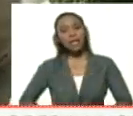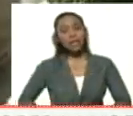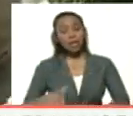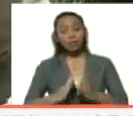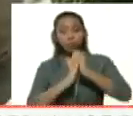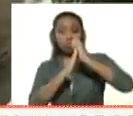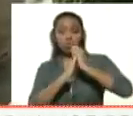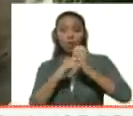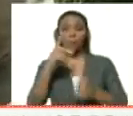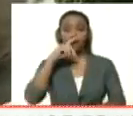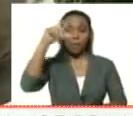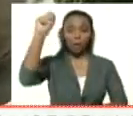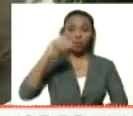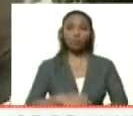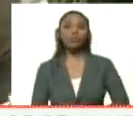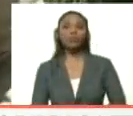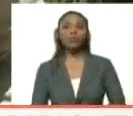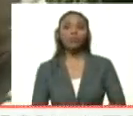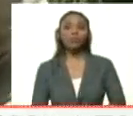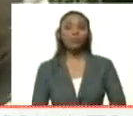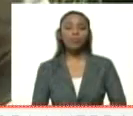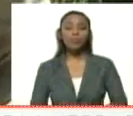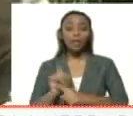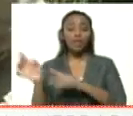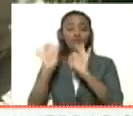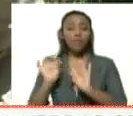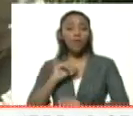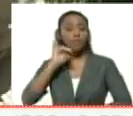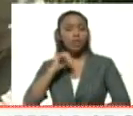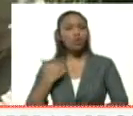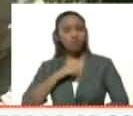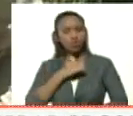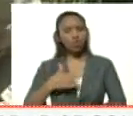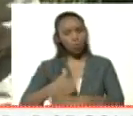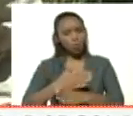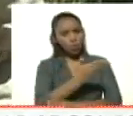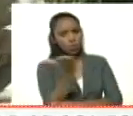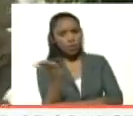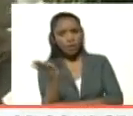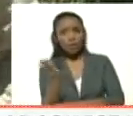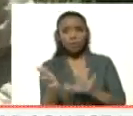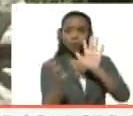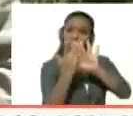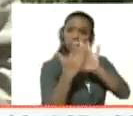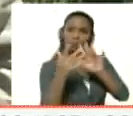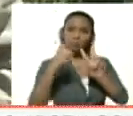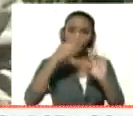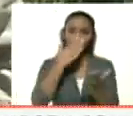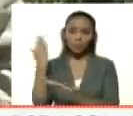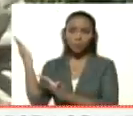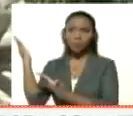encabezado por el presidente constitucional Nicolás Maduro Moro. Esta es parte de la información que les podemos ofrecer por los momentos y con ella retornamos con ustedes. Adelante.